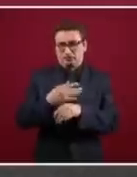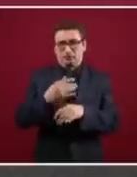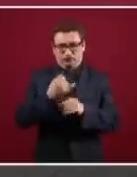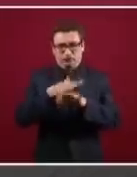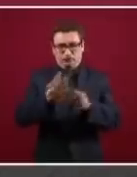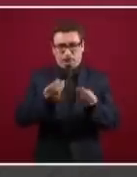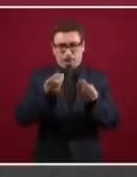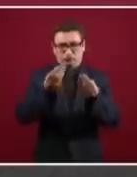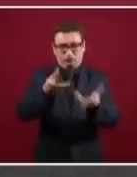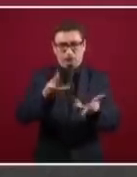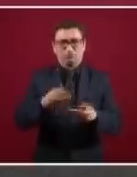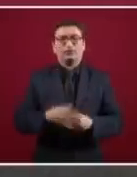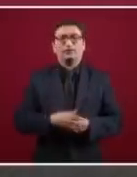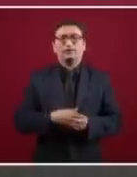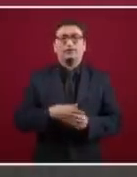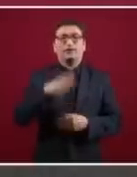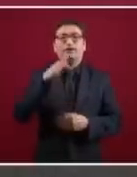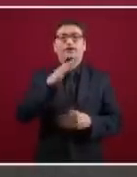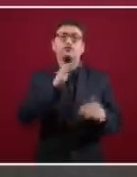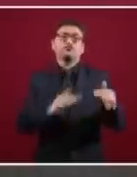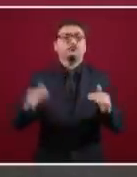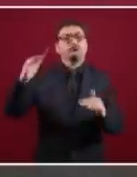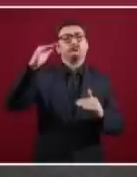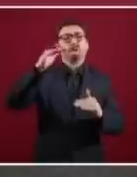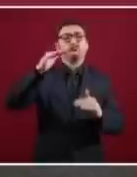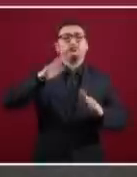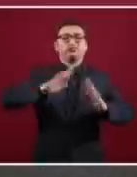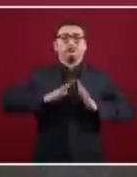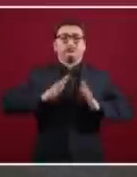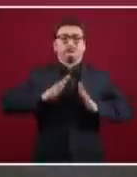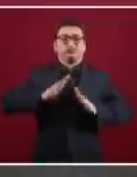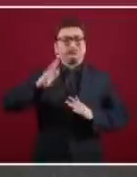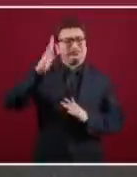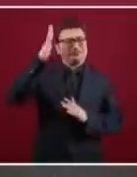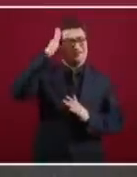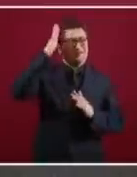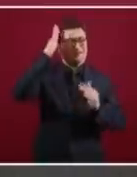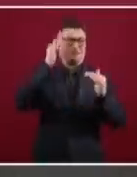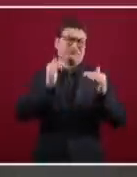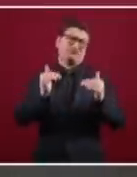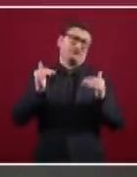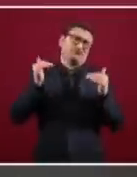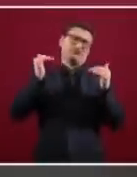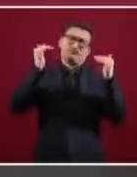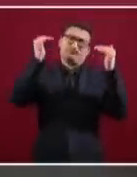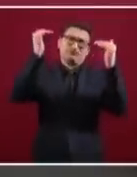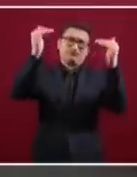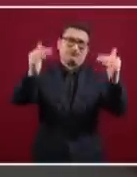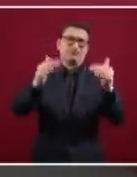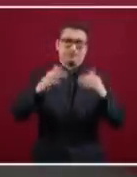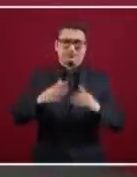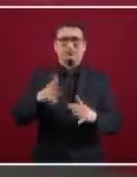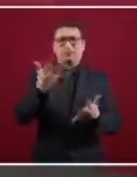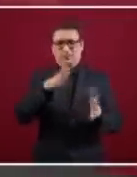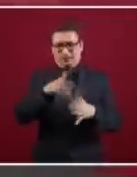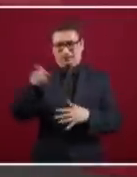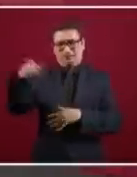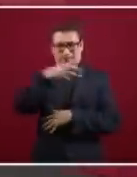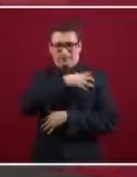decían los de mero arriba del ejército hasta menos arriba del ejercicio por allá por dónde andaba este